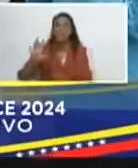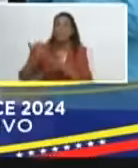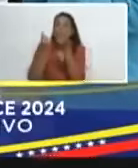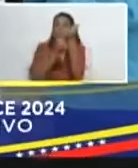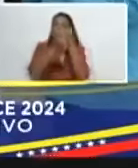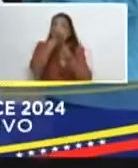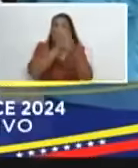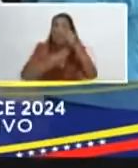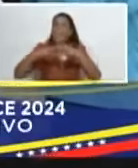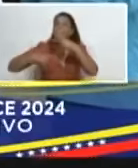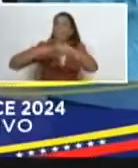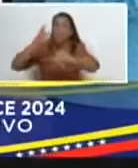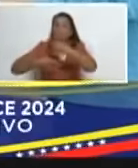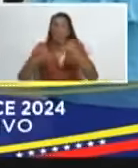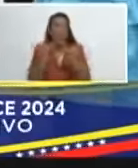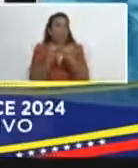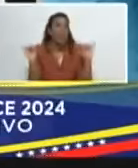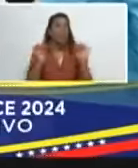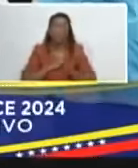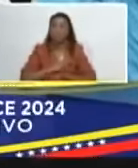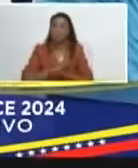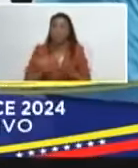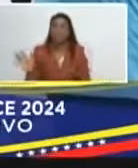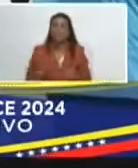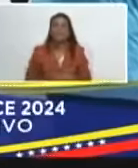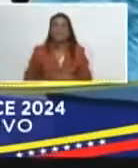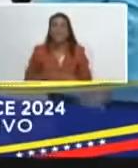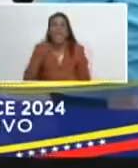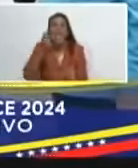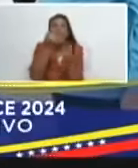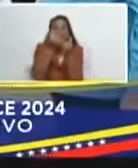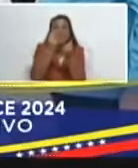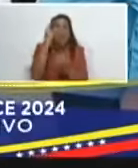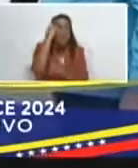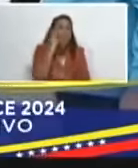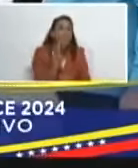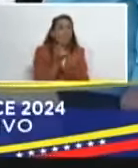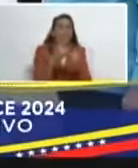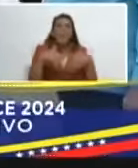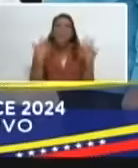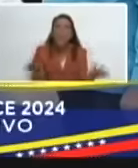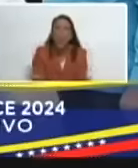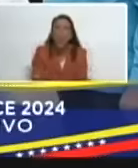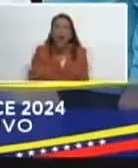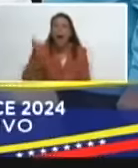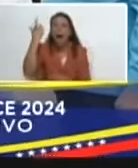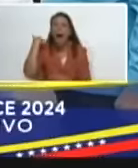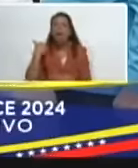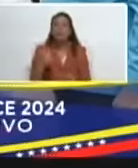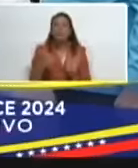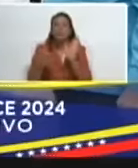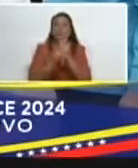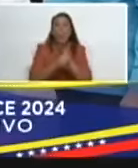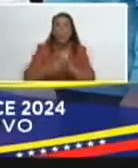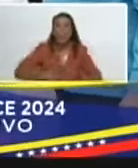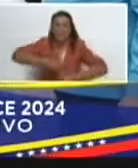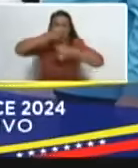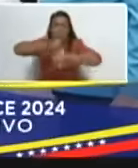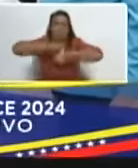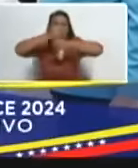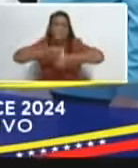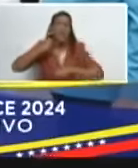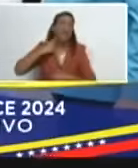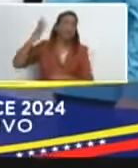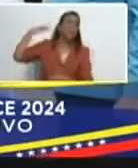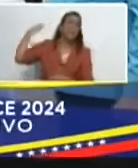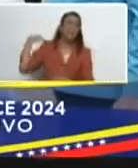económica, productiva, es la independencia de ahora. El Bolívar del siglo XXI, el Antonio Jesús José de Sucre del siglo XXI,